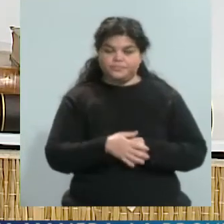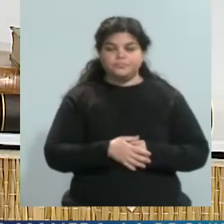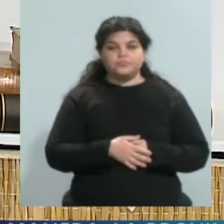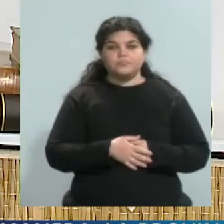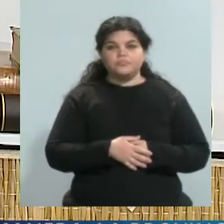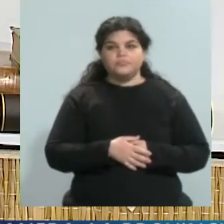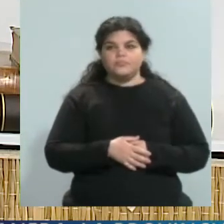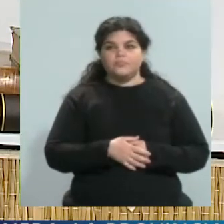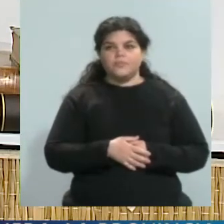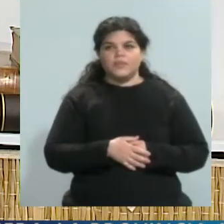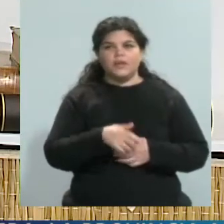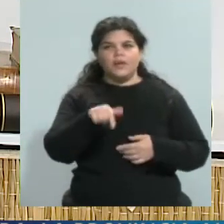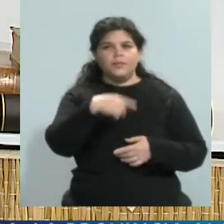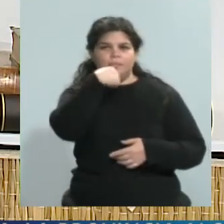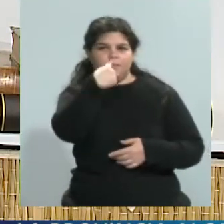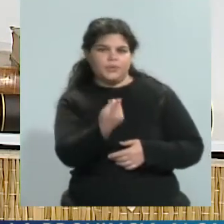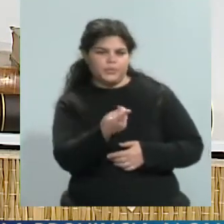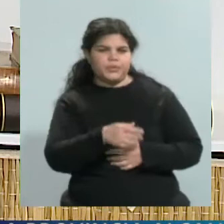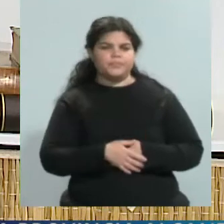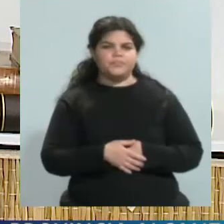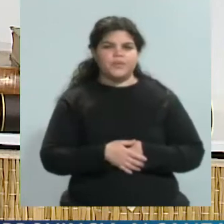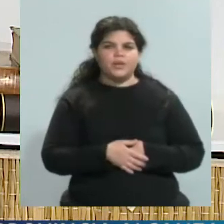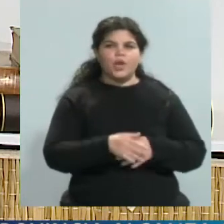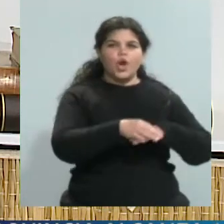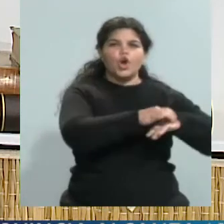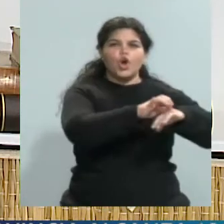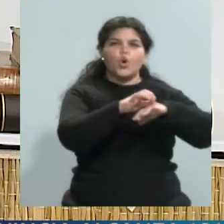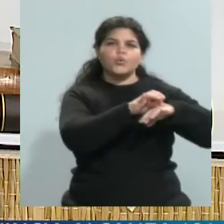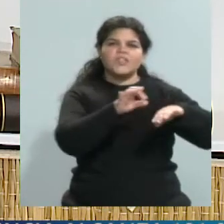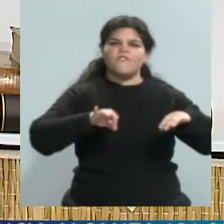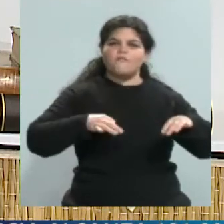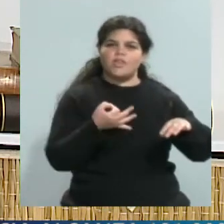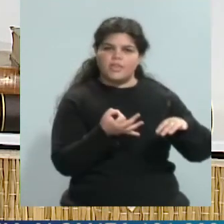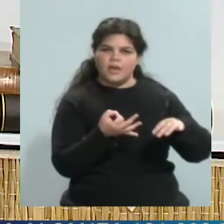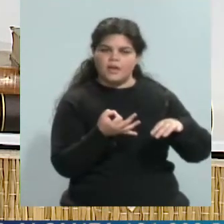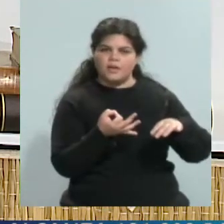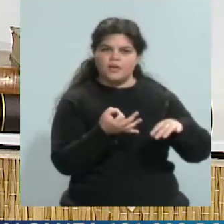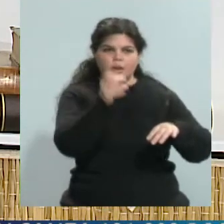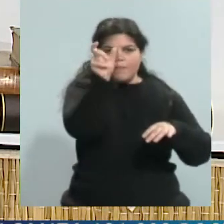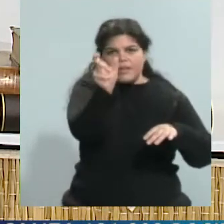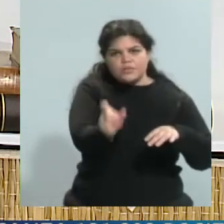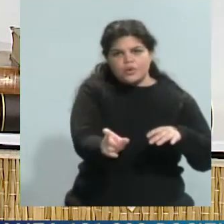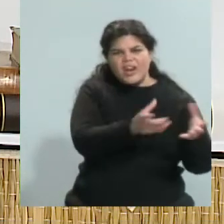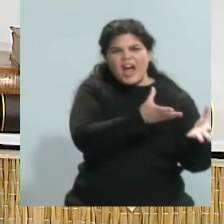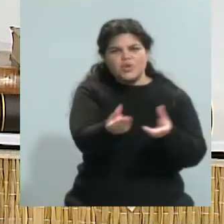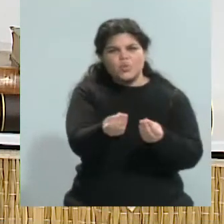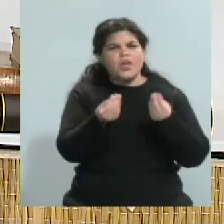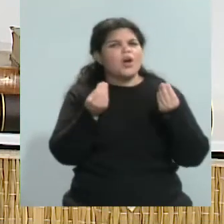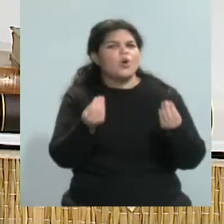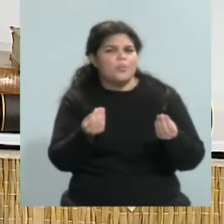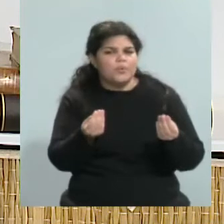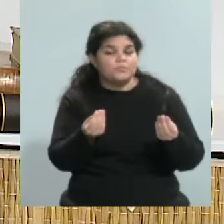o refuerza en la vida de una persona el coaching de vida? Digo, se me ocurre pensar, tengo